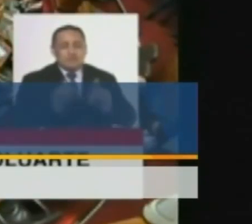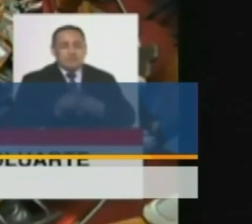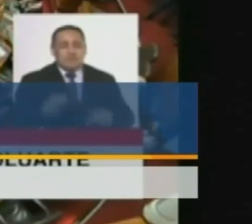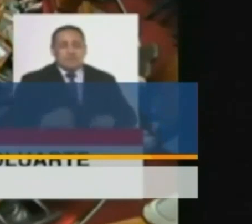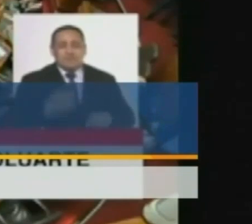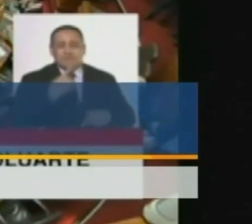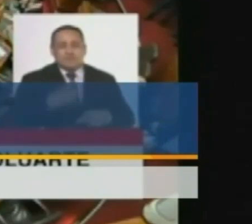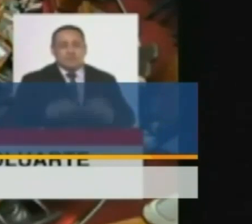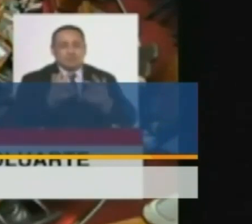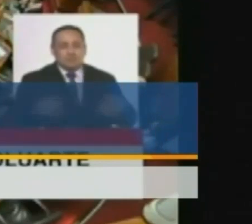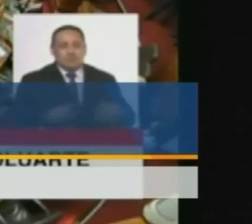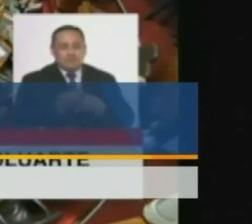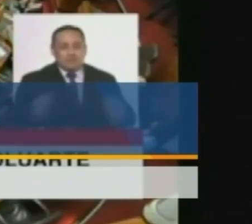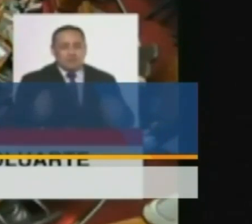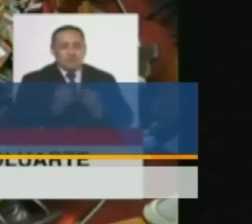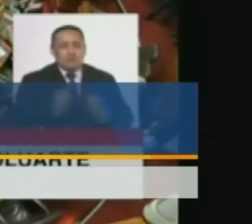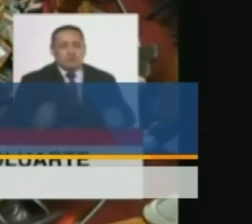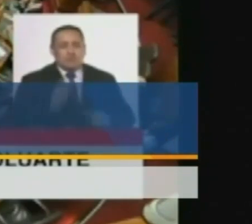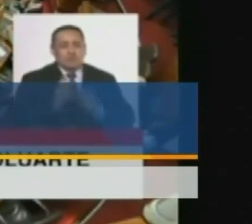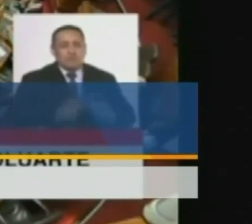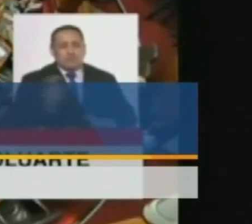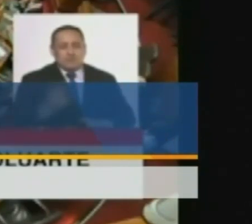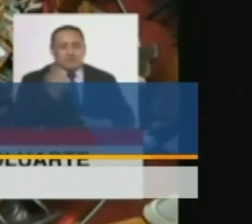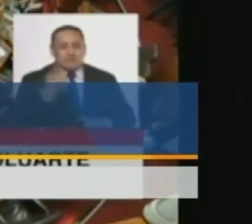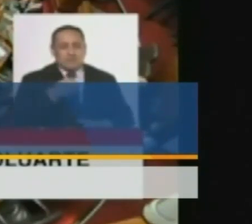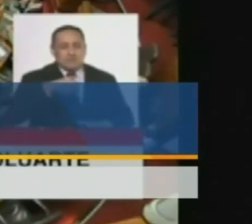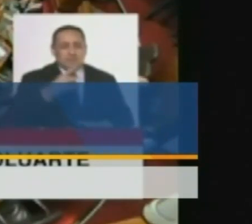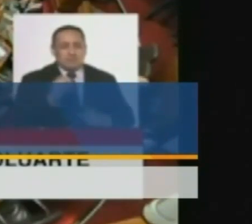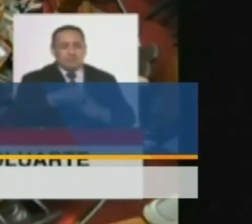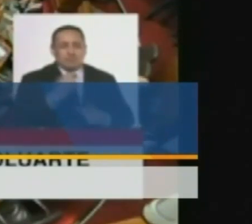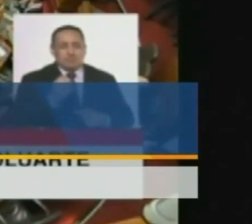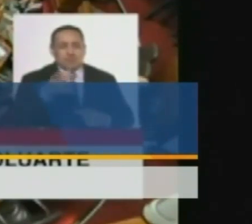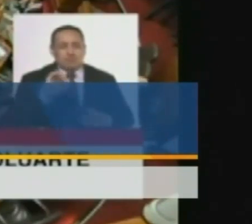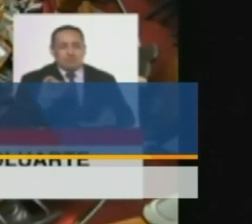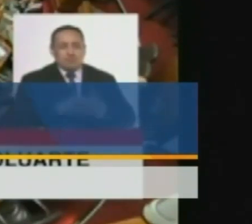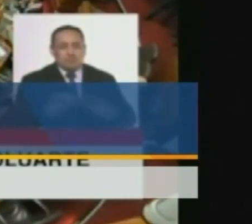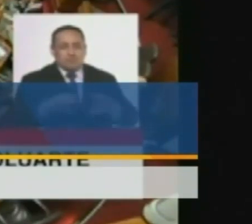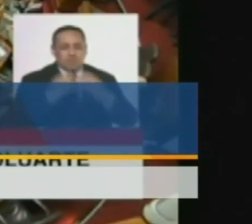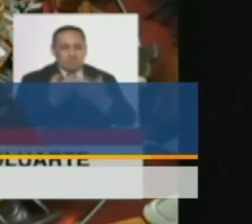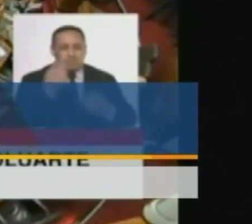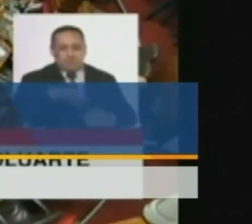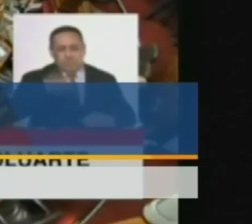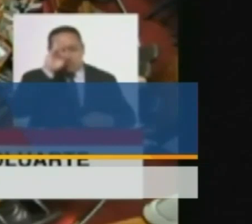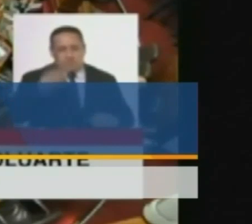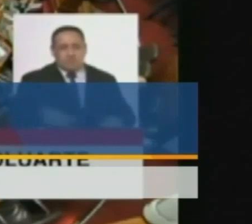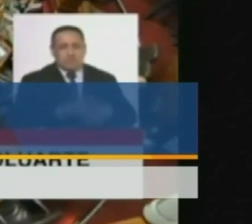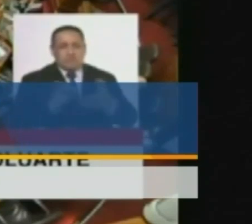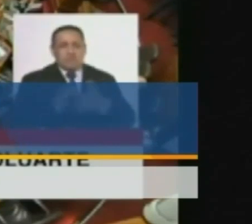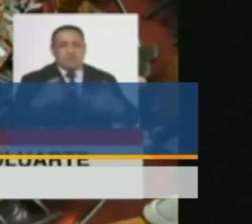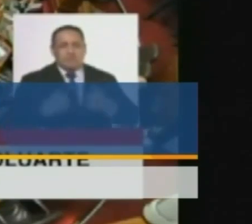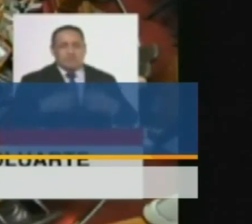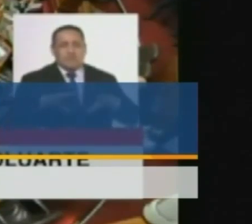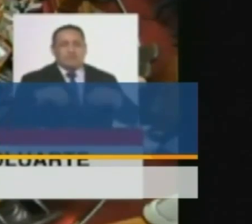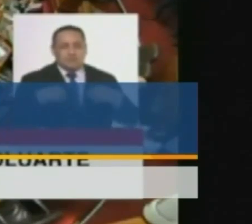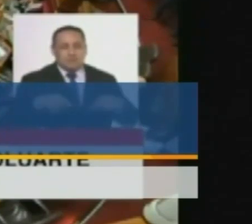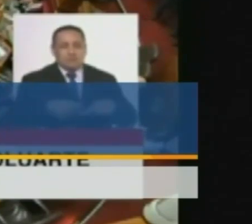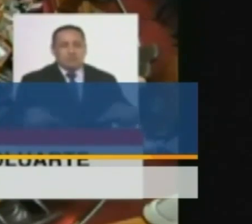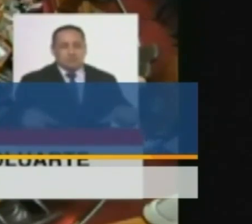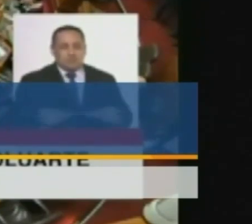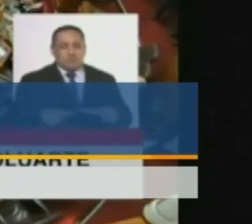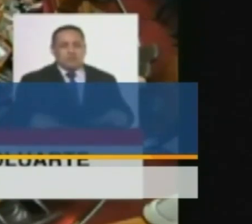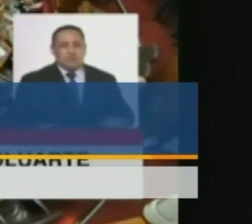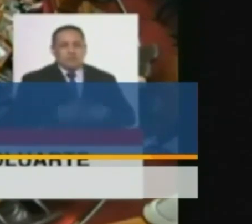iba a convocar a nuevas elecciones en el Congreso y que estaba pues quería hacer una